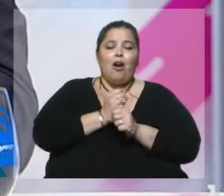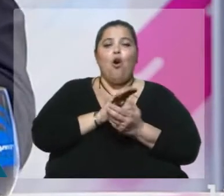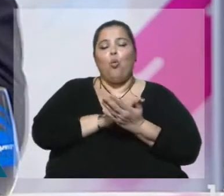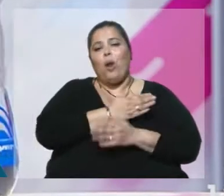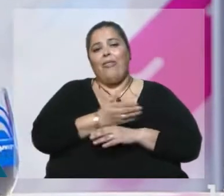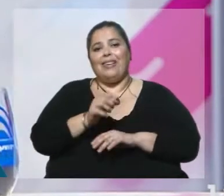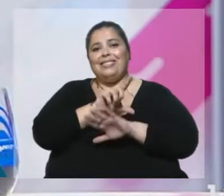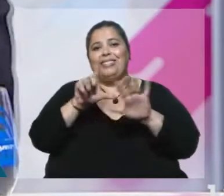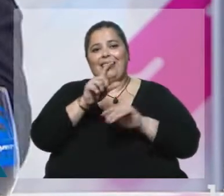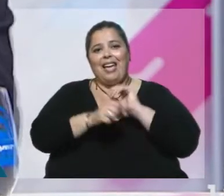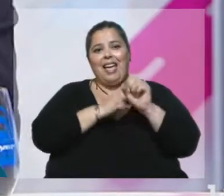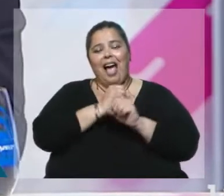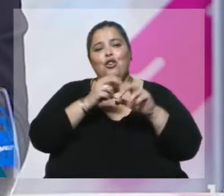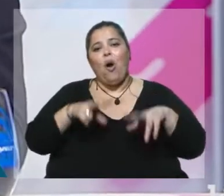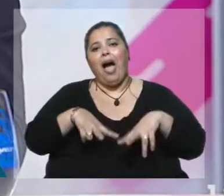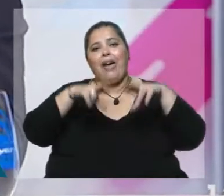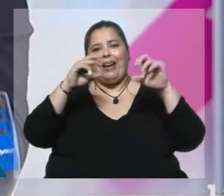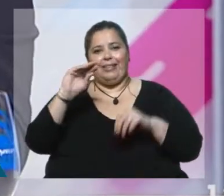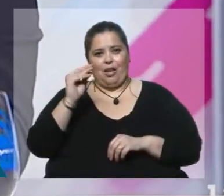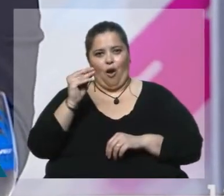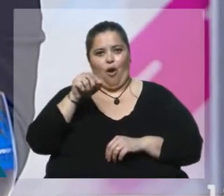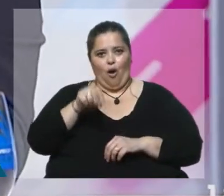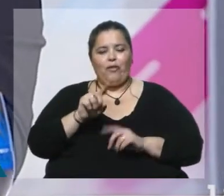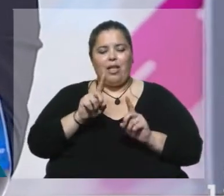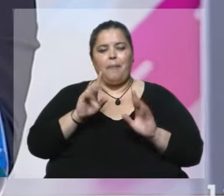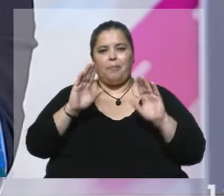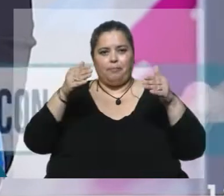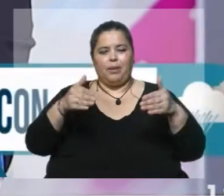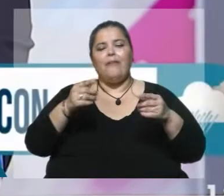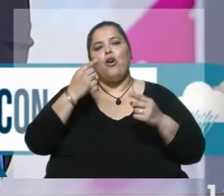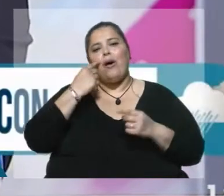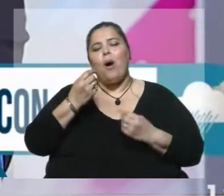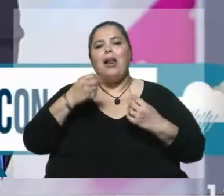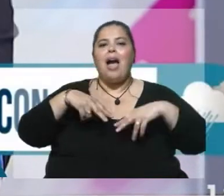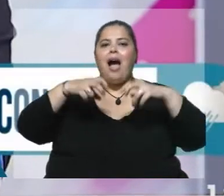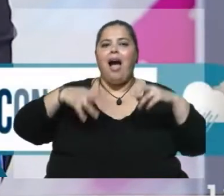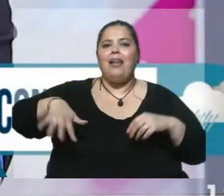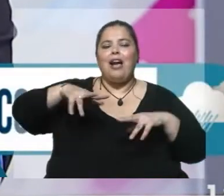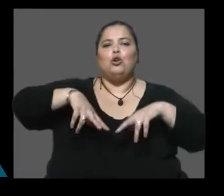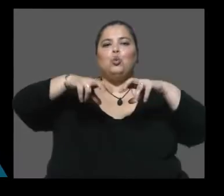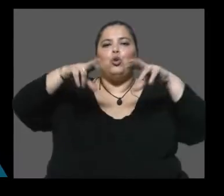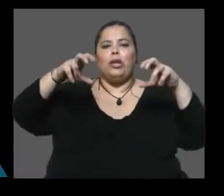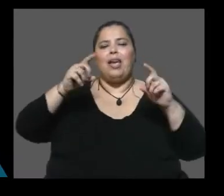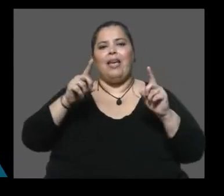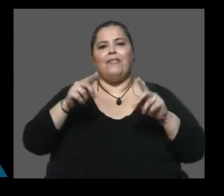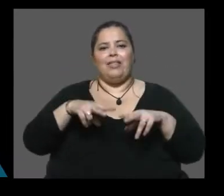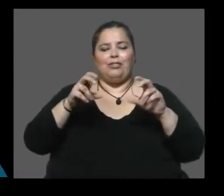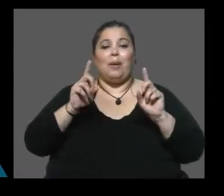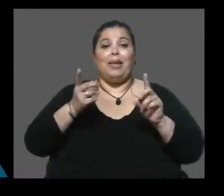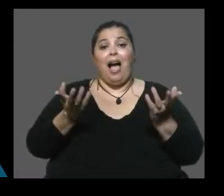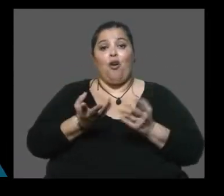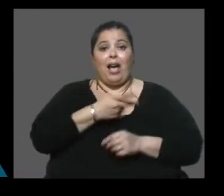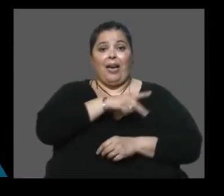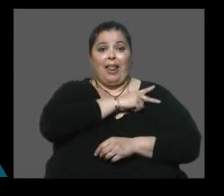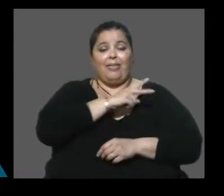siete años como analista senior en Willis Tower Watson enfocándose en las áreas de consultoría e investigación actualmente el gerente del